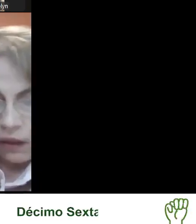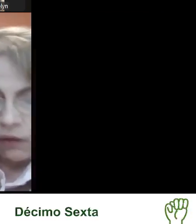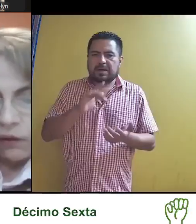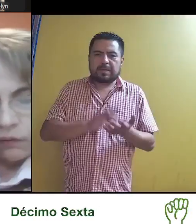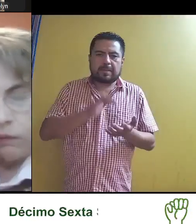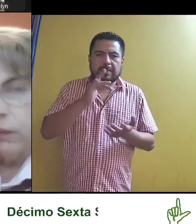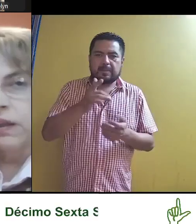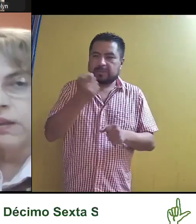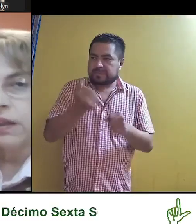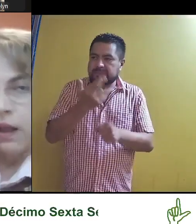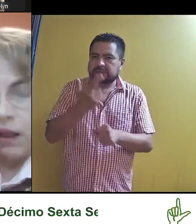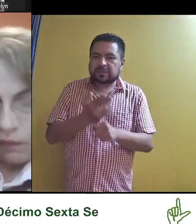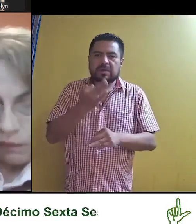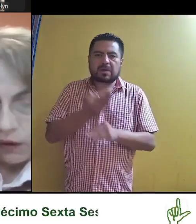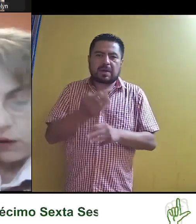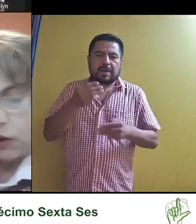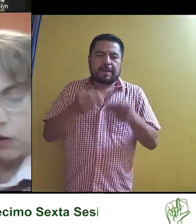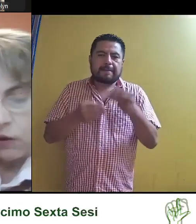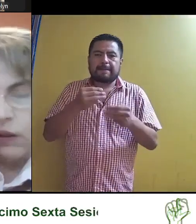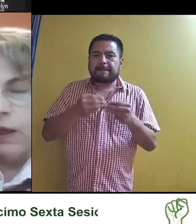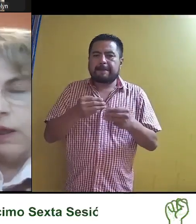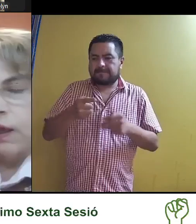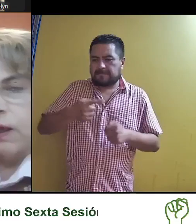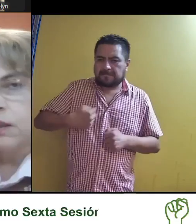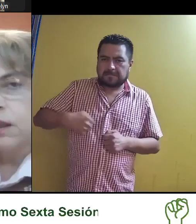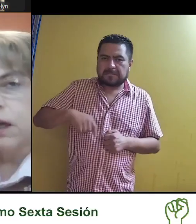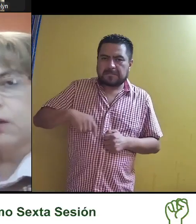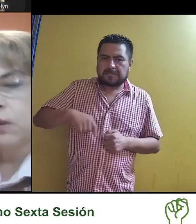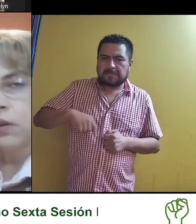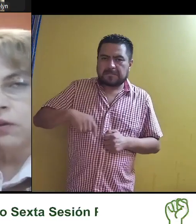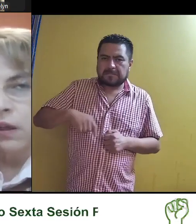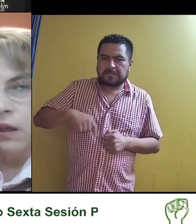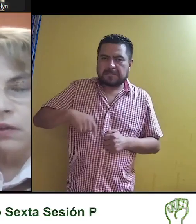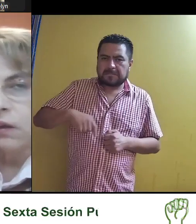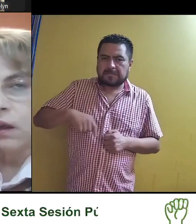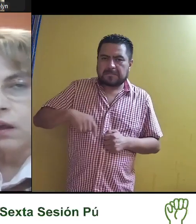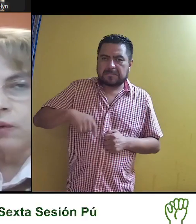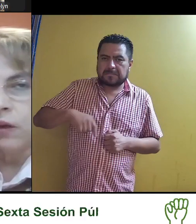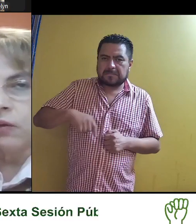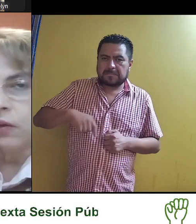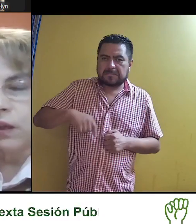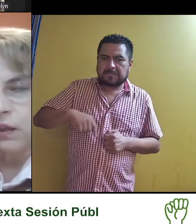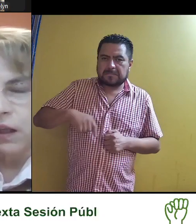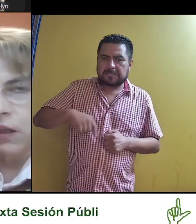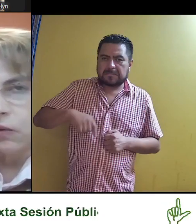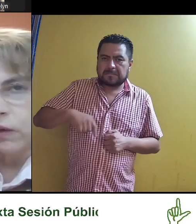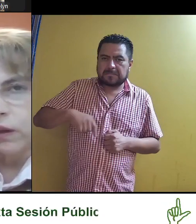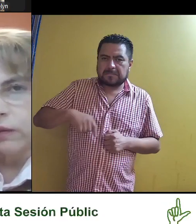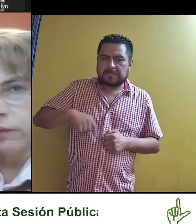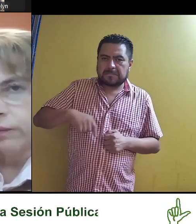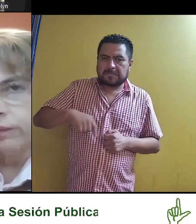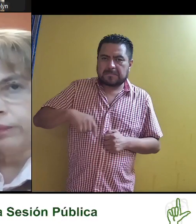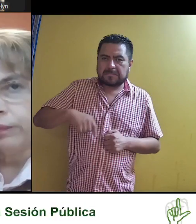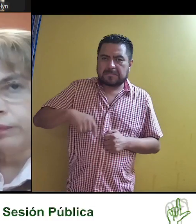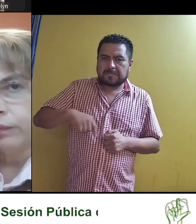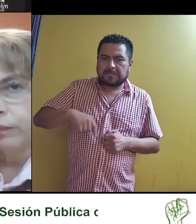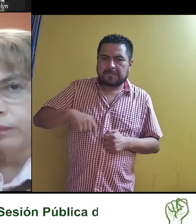Gracias, secretario. Magistrada, magistrados, está a nuestra consideración el proyecto del que se ha dado